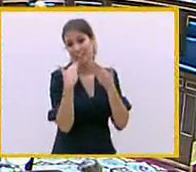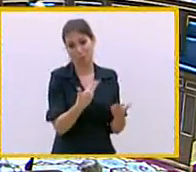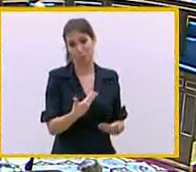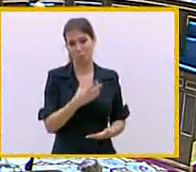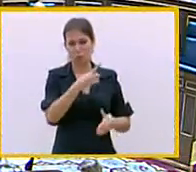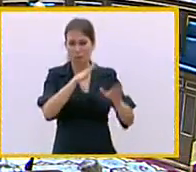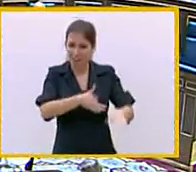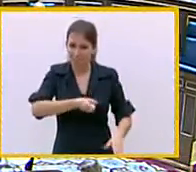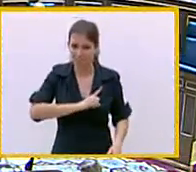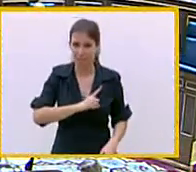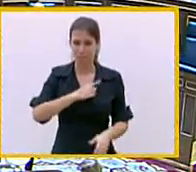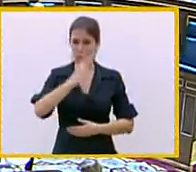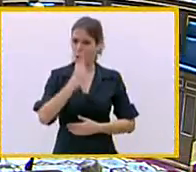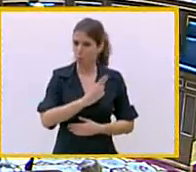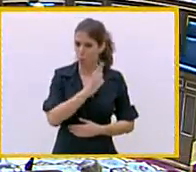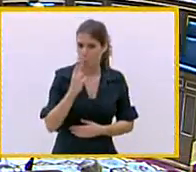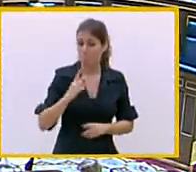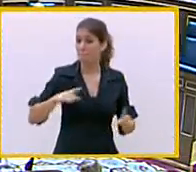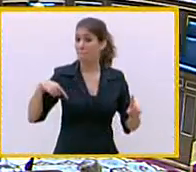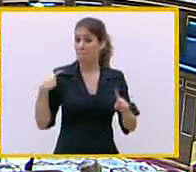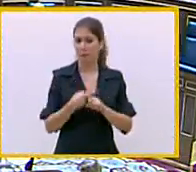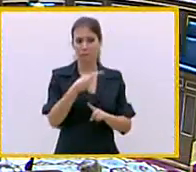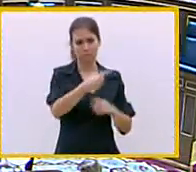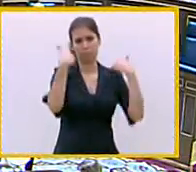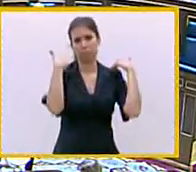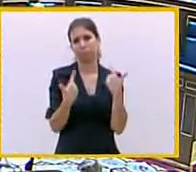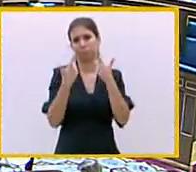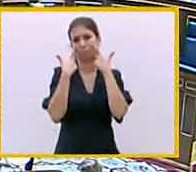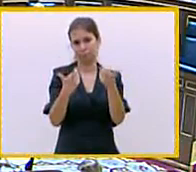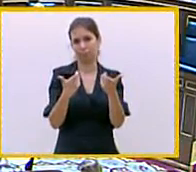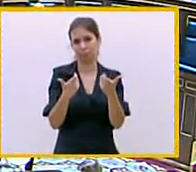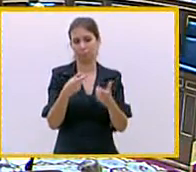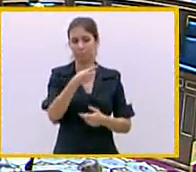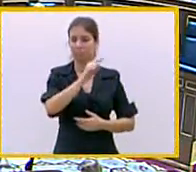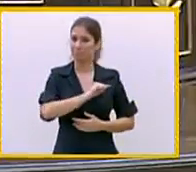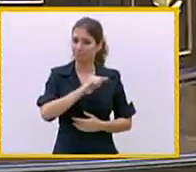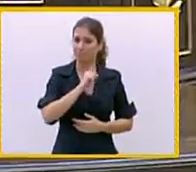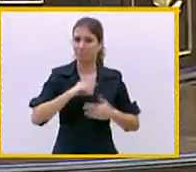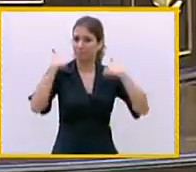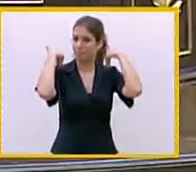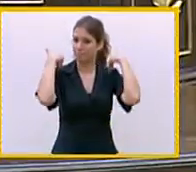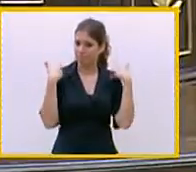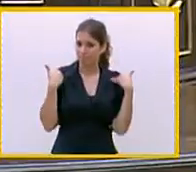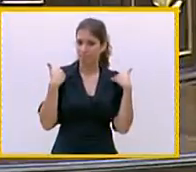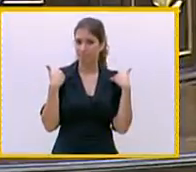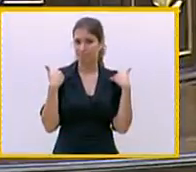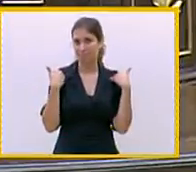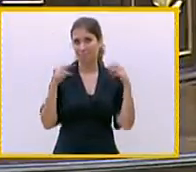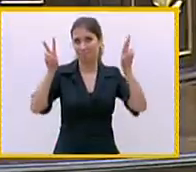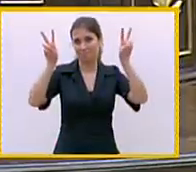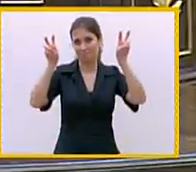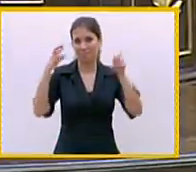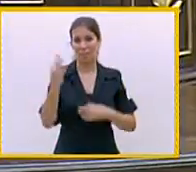su compromiso y por su responsabilidad, el sentido de la responsabilidad que se espera de todos nosotros